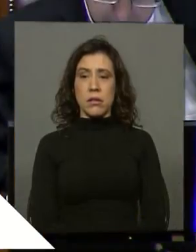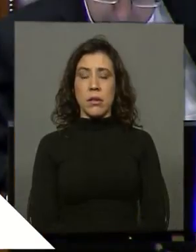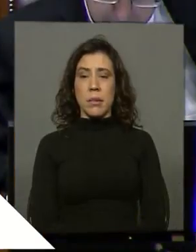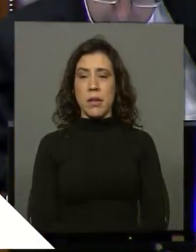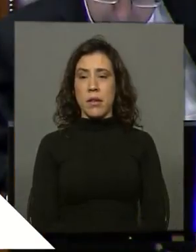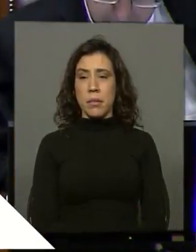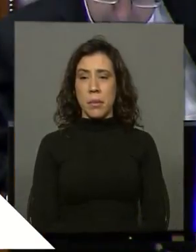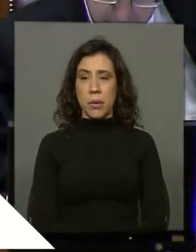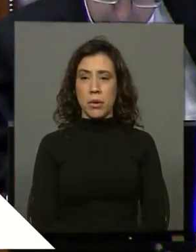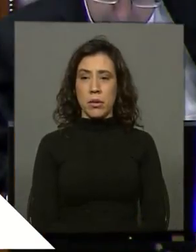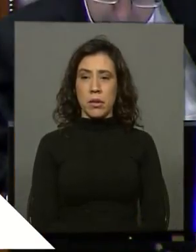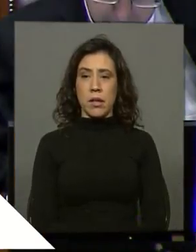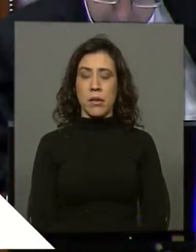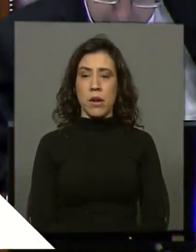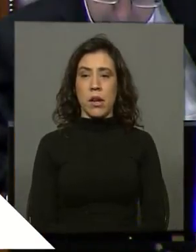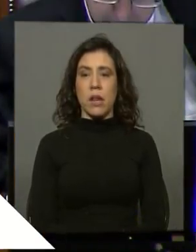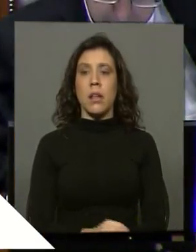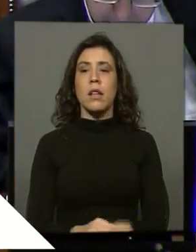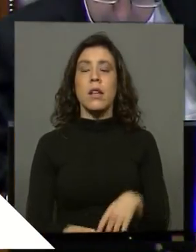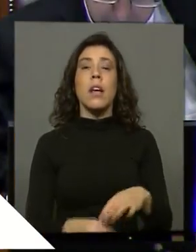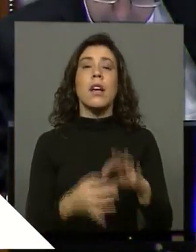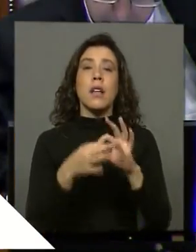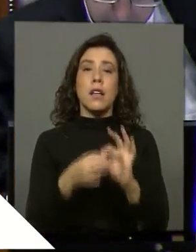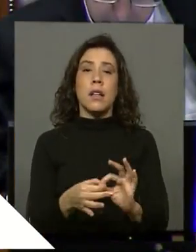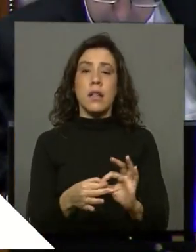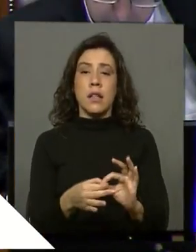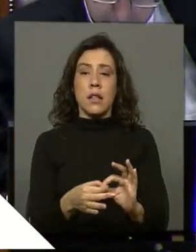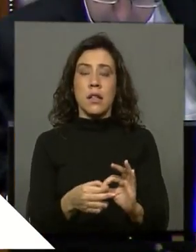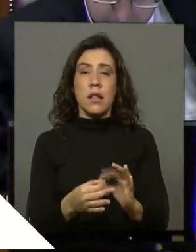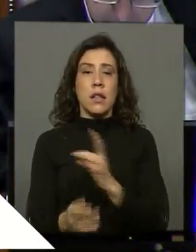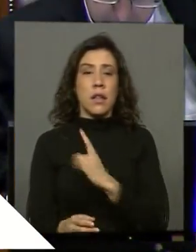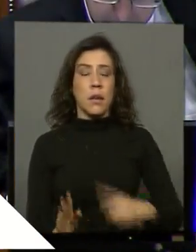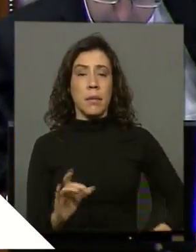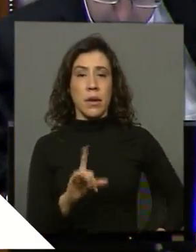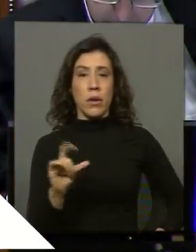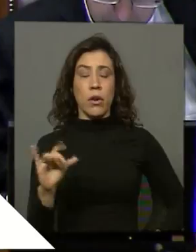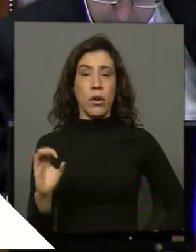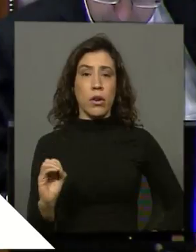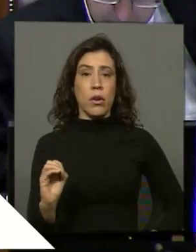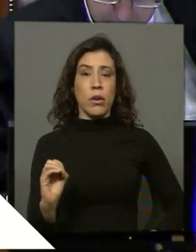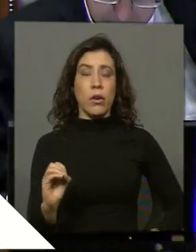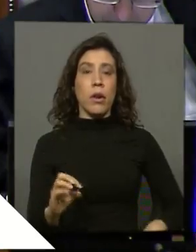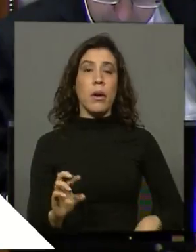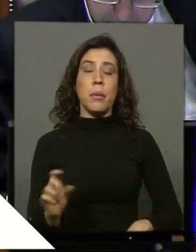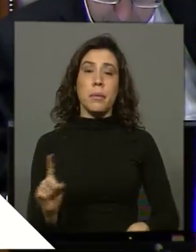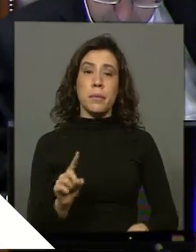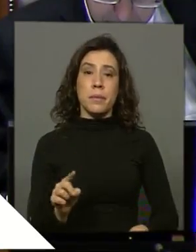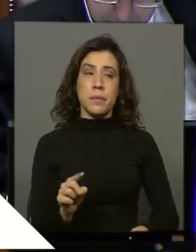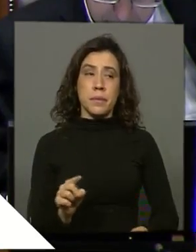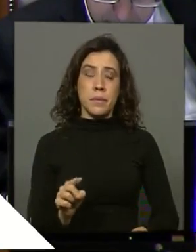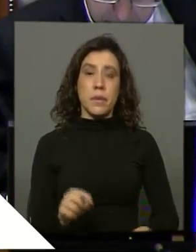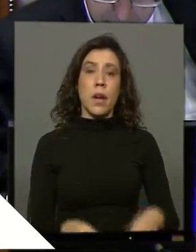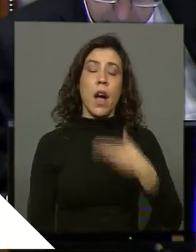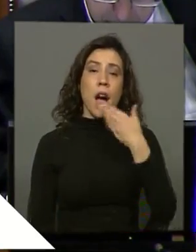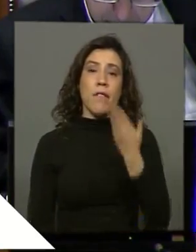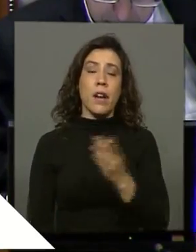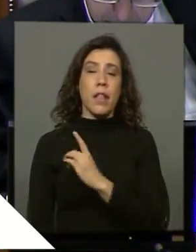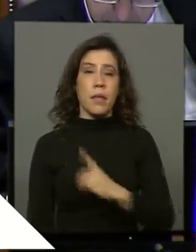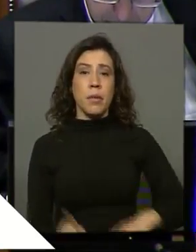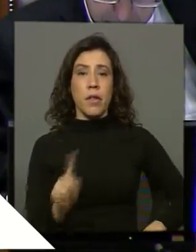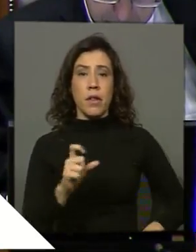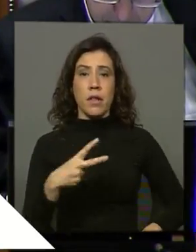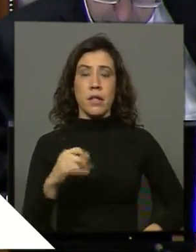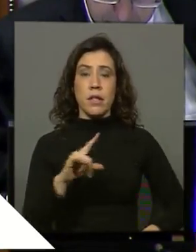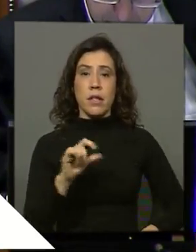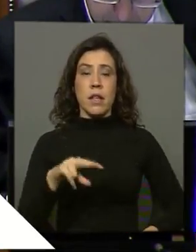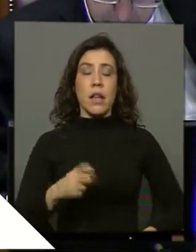gracias diputado Benolio en el tiempo de la bancada del partido socialista tiene la palabra el diputado Marcelo Chilli